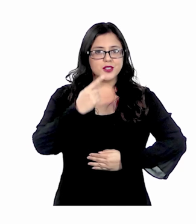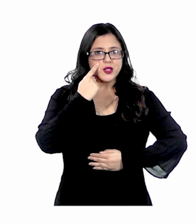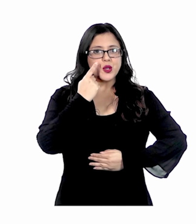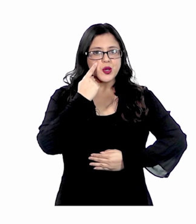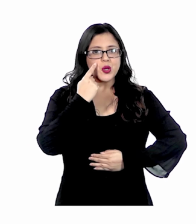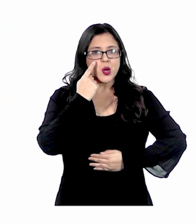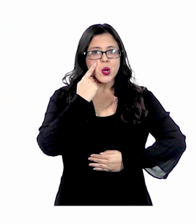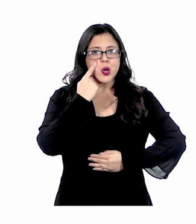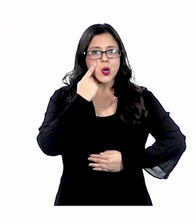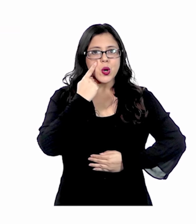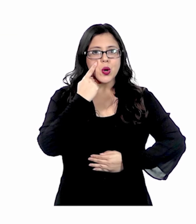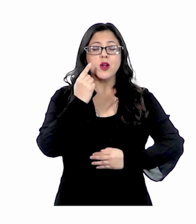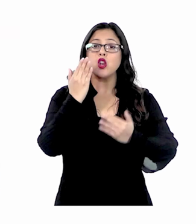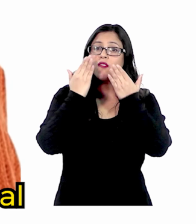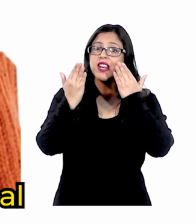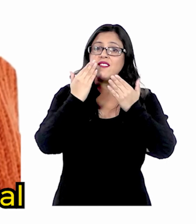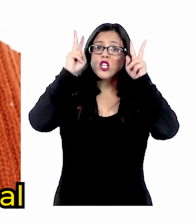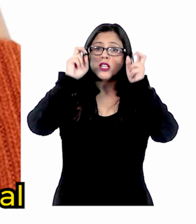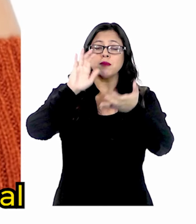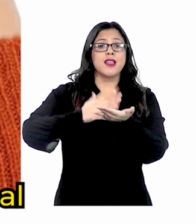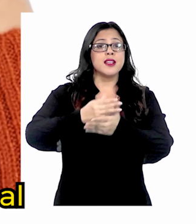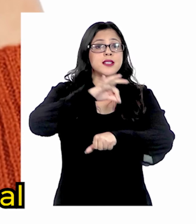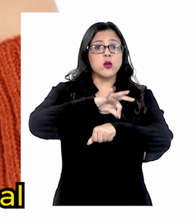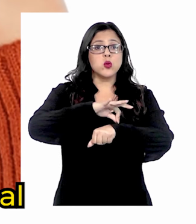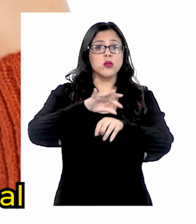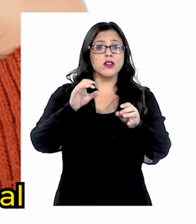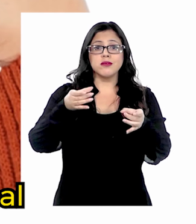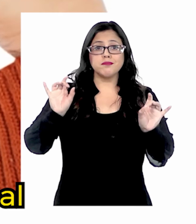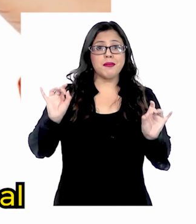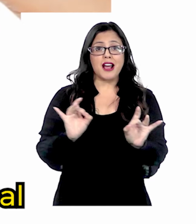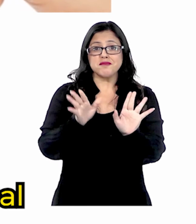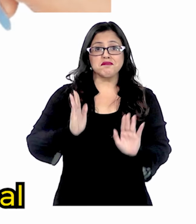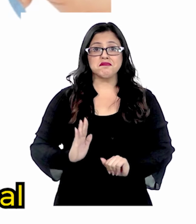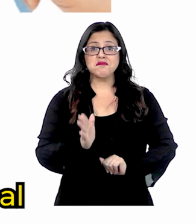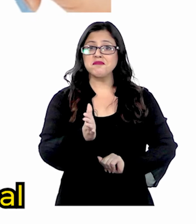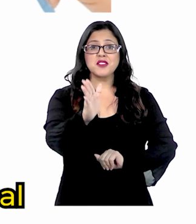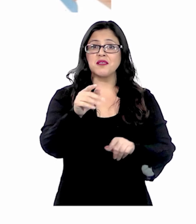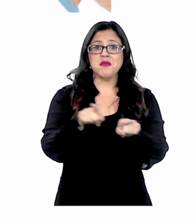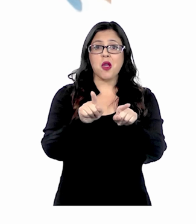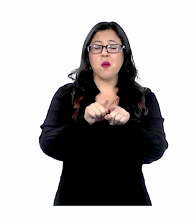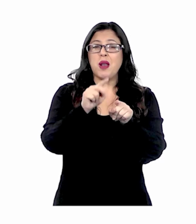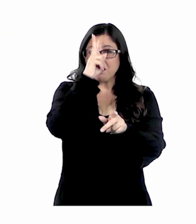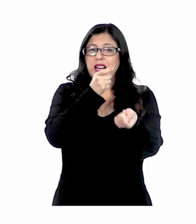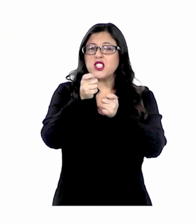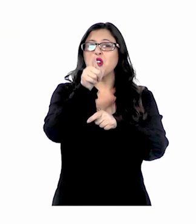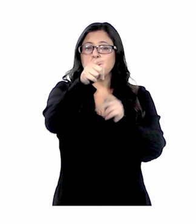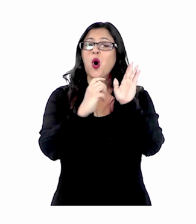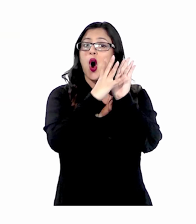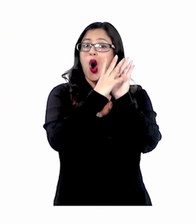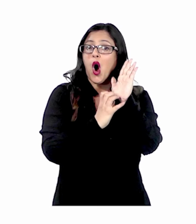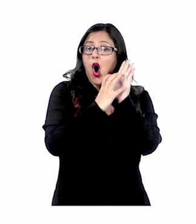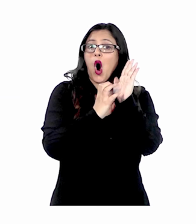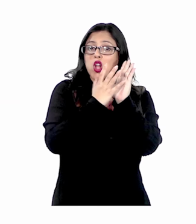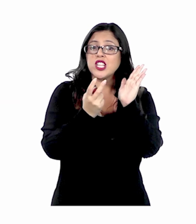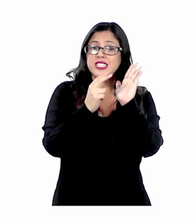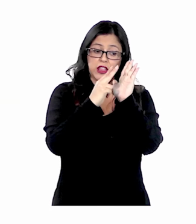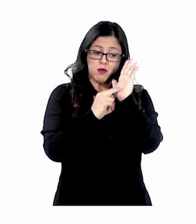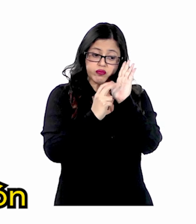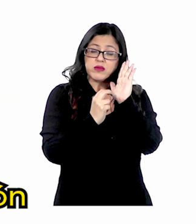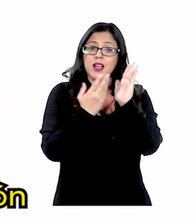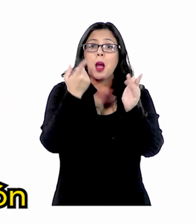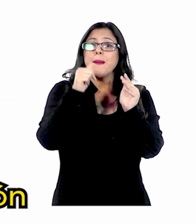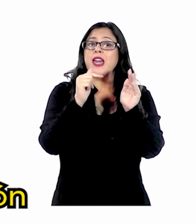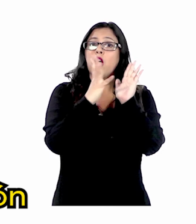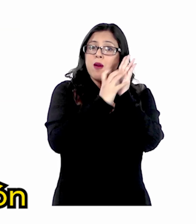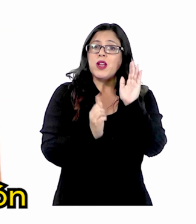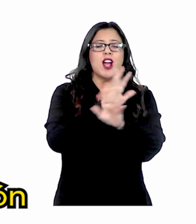universal. Y ojo, que los beneficios en salud se mantienen tal cual, como si estuvieran cotizando,